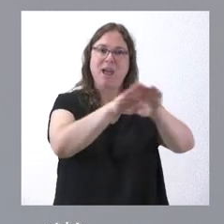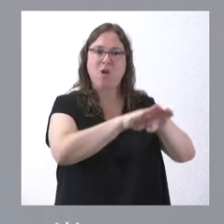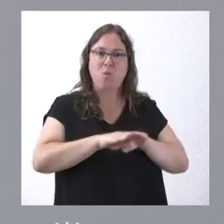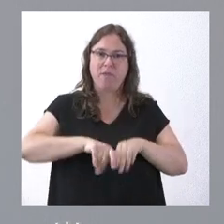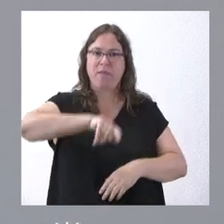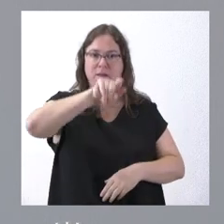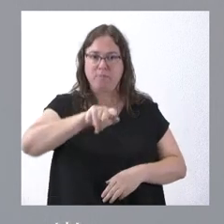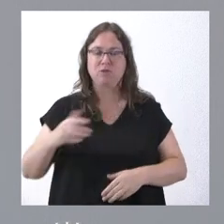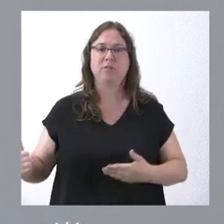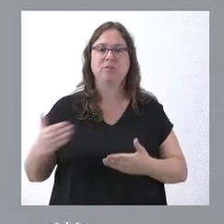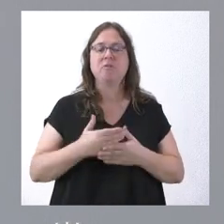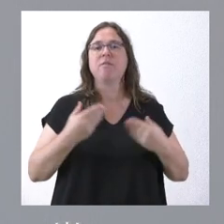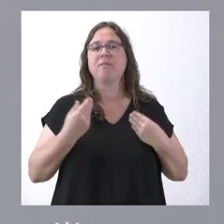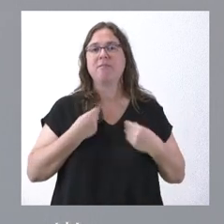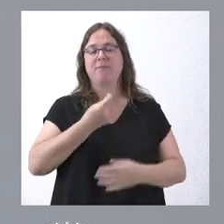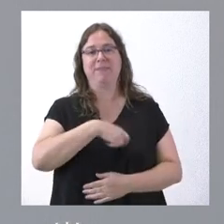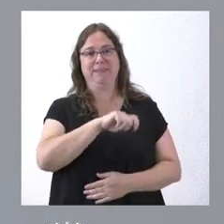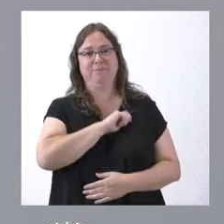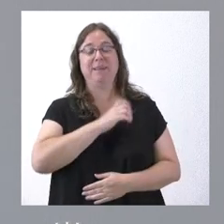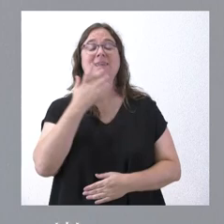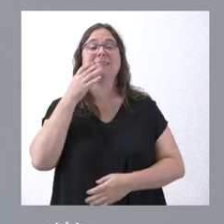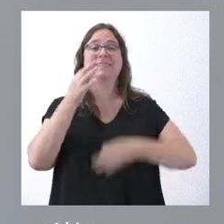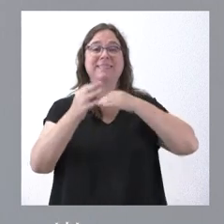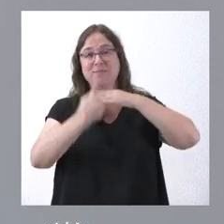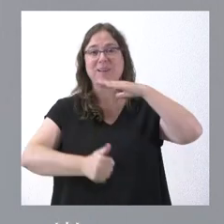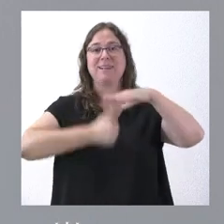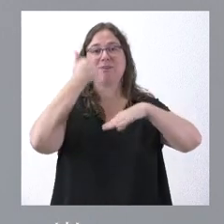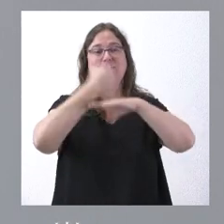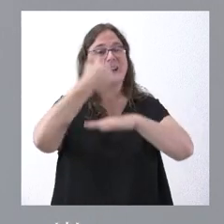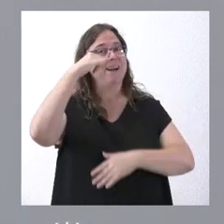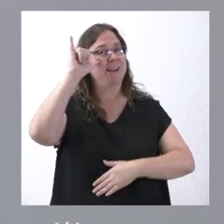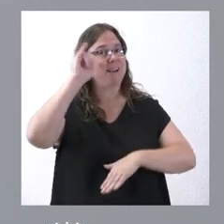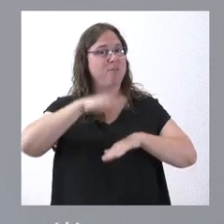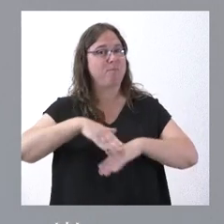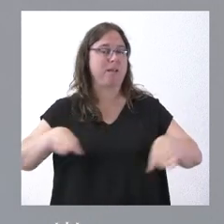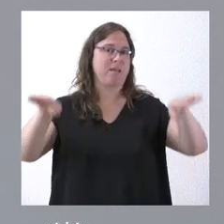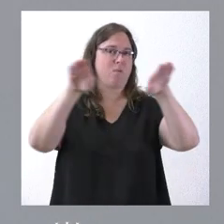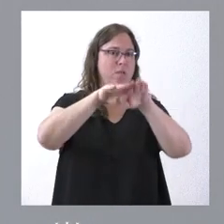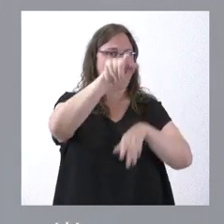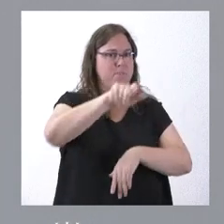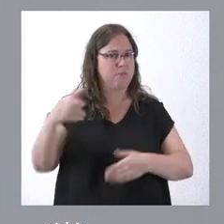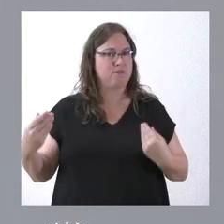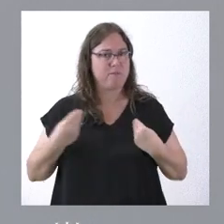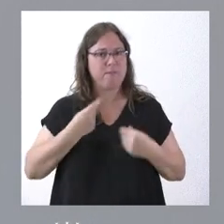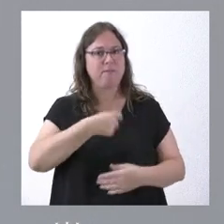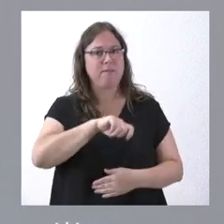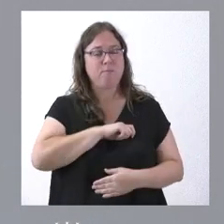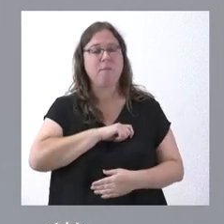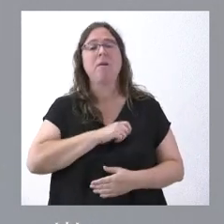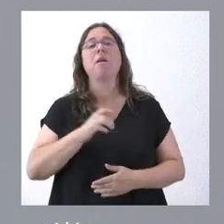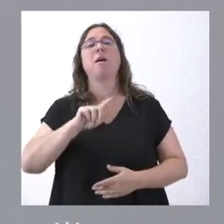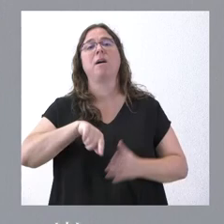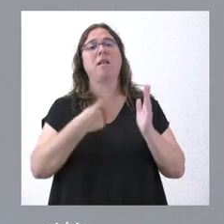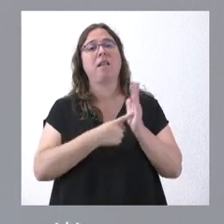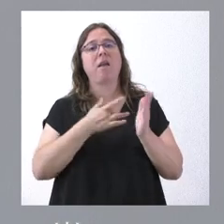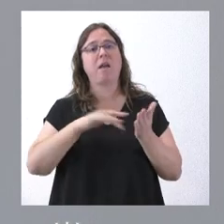si ayer el Tribunal Supremo insistía efectivamente en el riesgo que supone para la igualdad entre los españoles la aprobación de esa ley de amnistía, pues